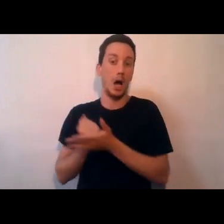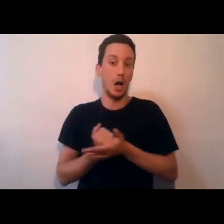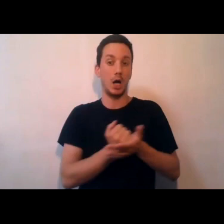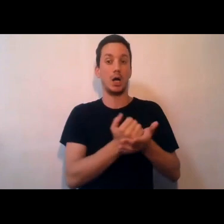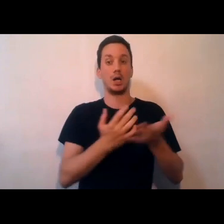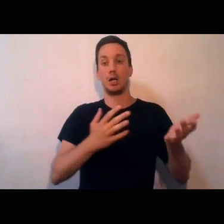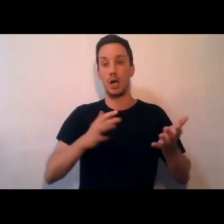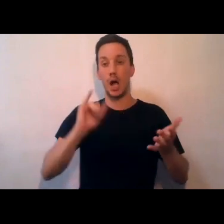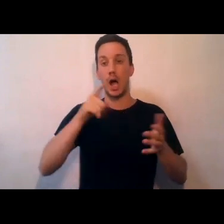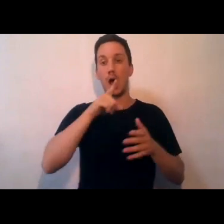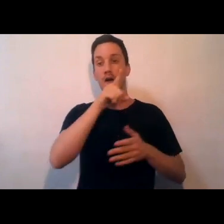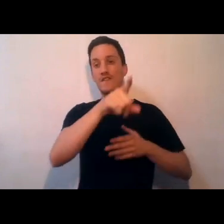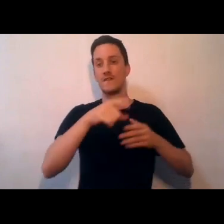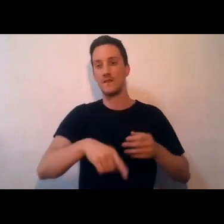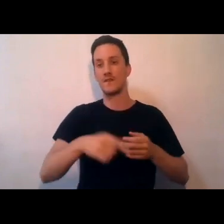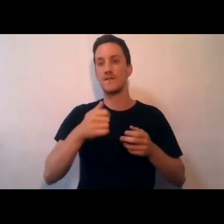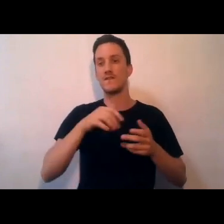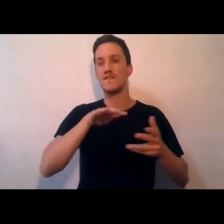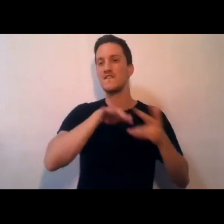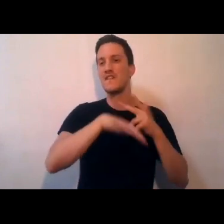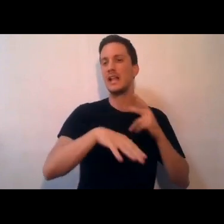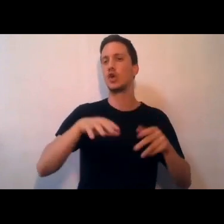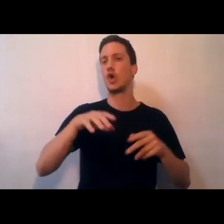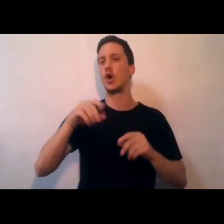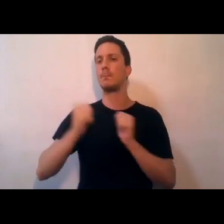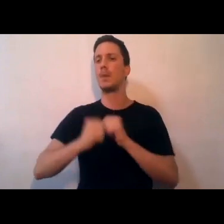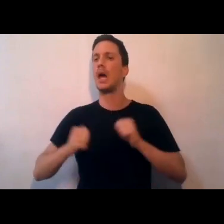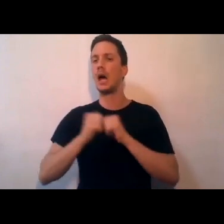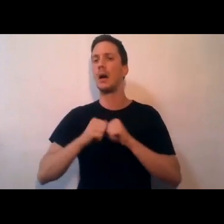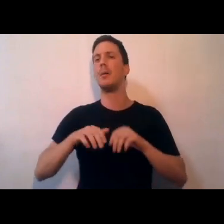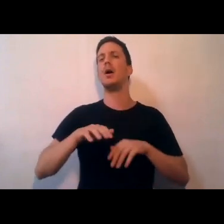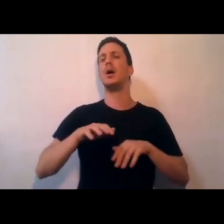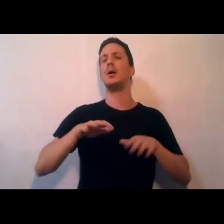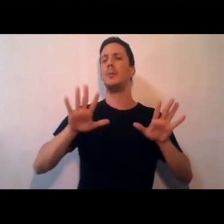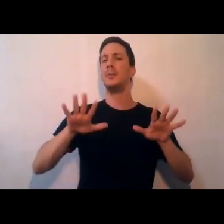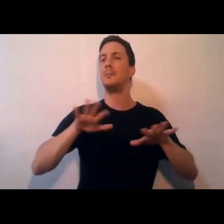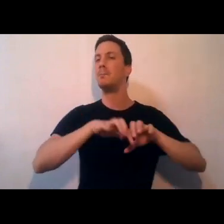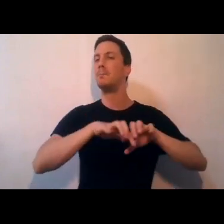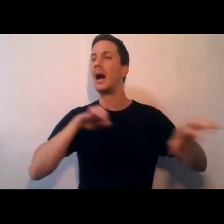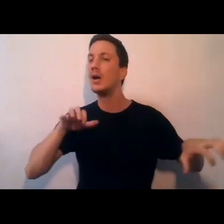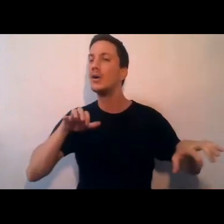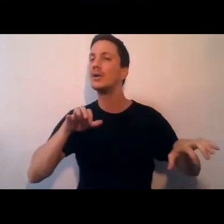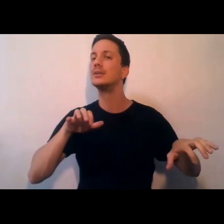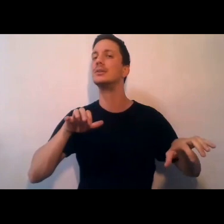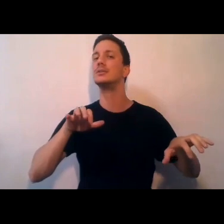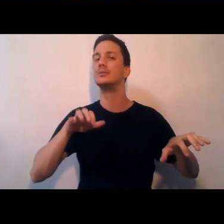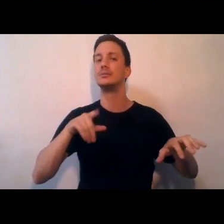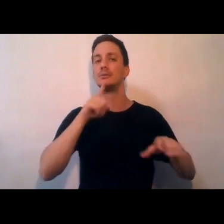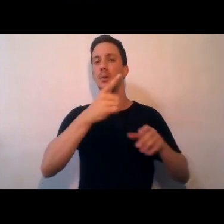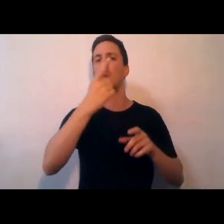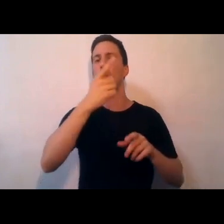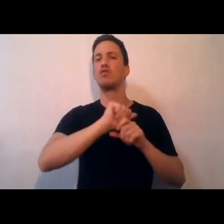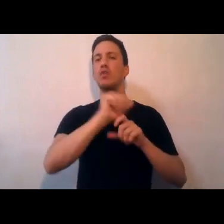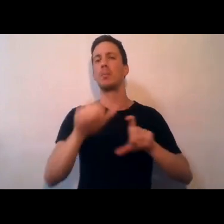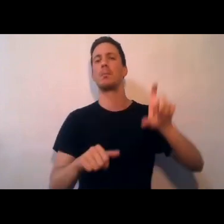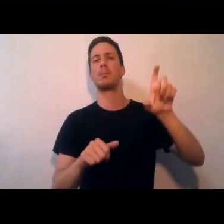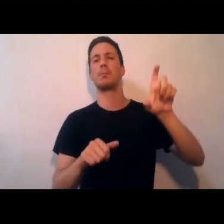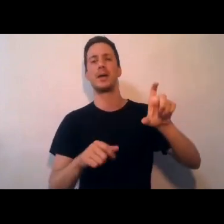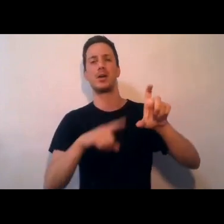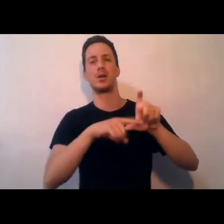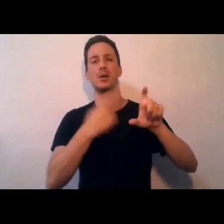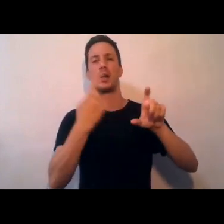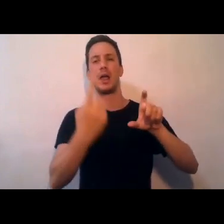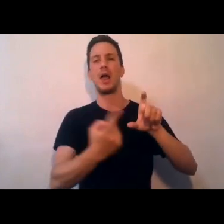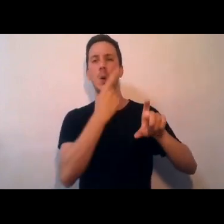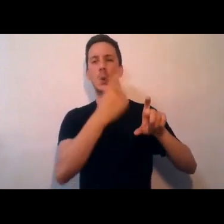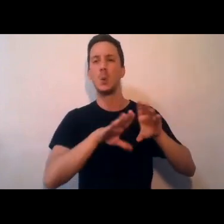de filtro mineral. Lo que pasa es que la mayoría tienen un formato pequeñito. Hay algunos como Bioderma tienen